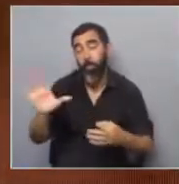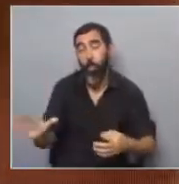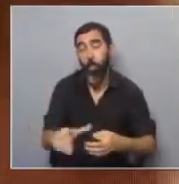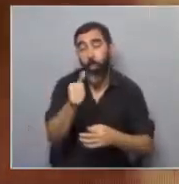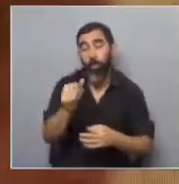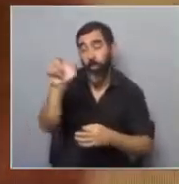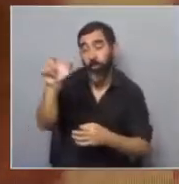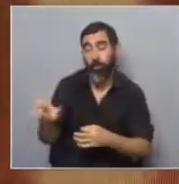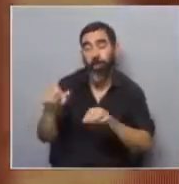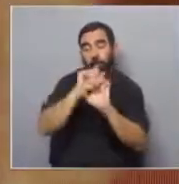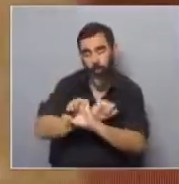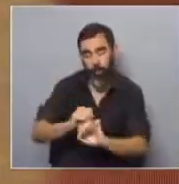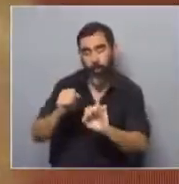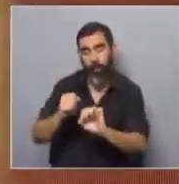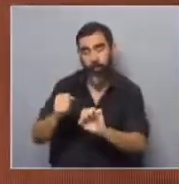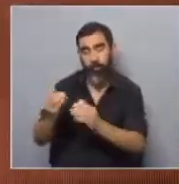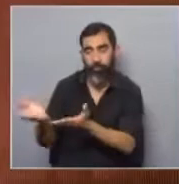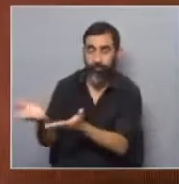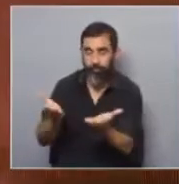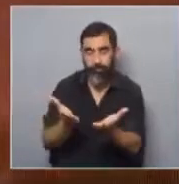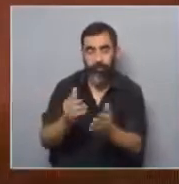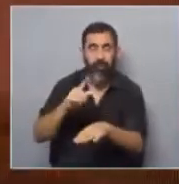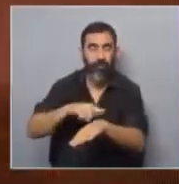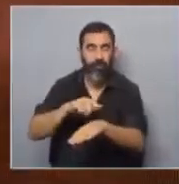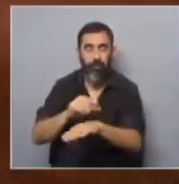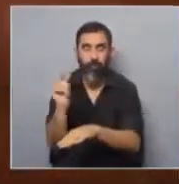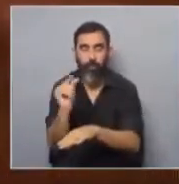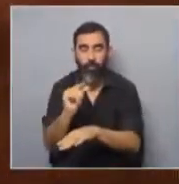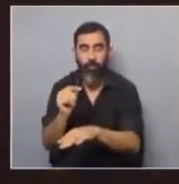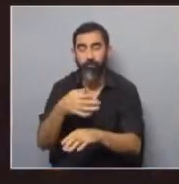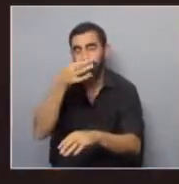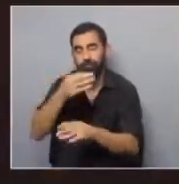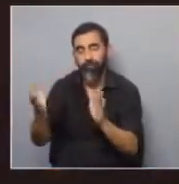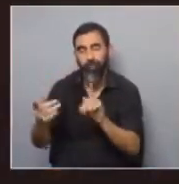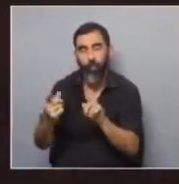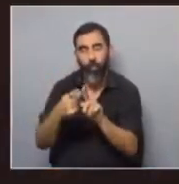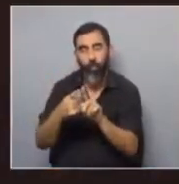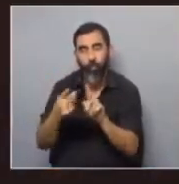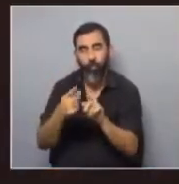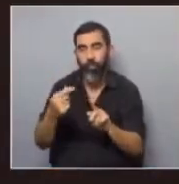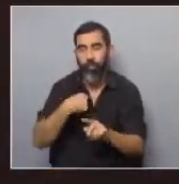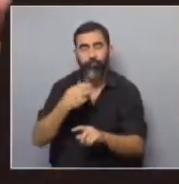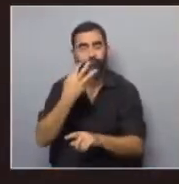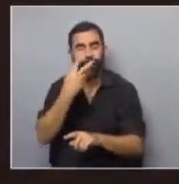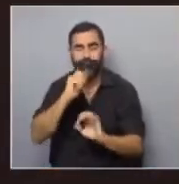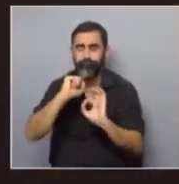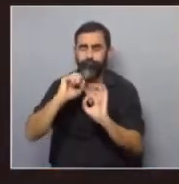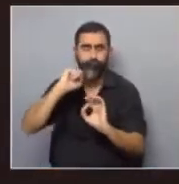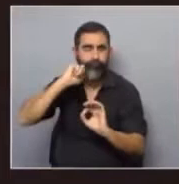don Clemente nos dedicara un rato y tuvimos una charla con él y yo quedé enganchado.